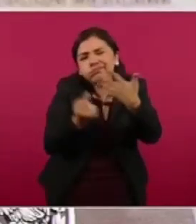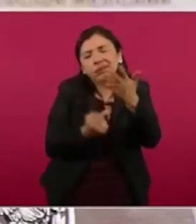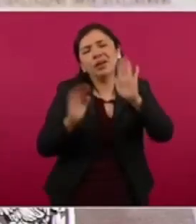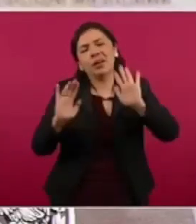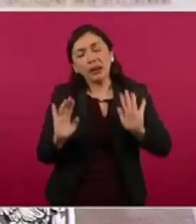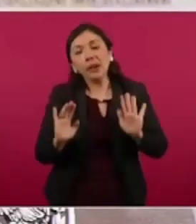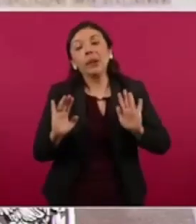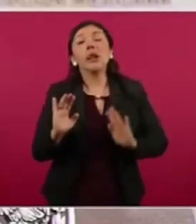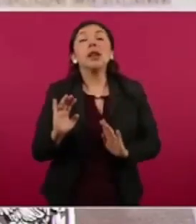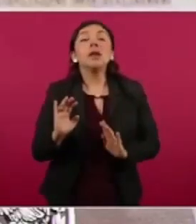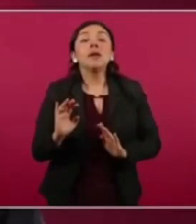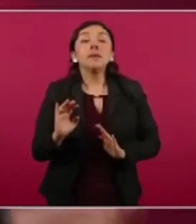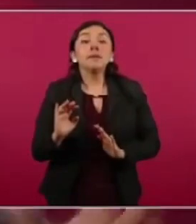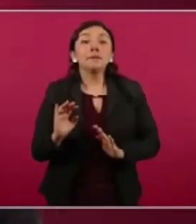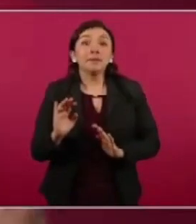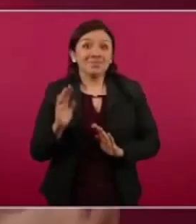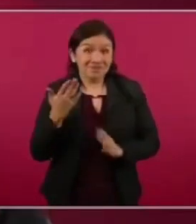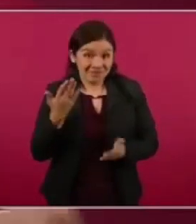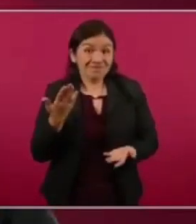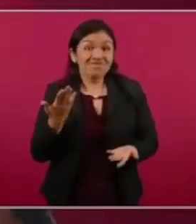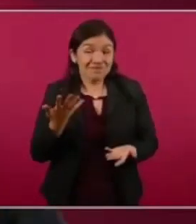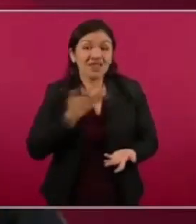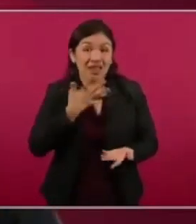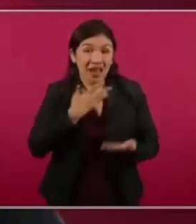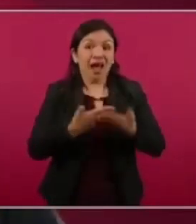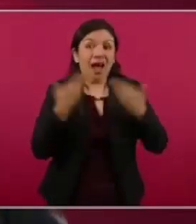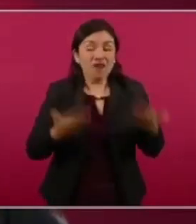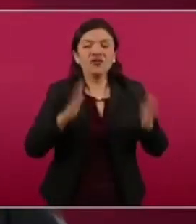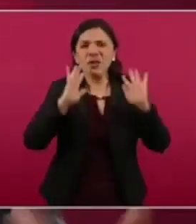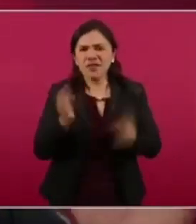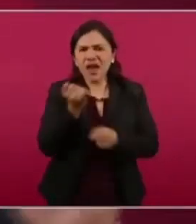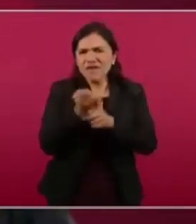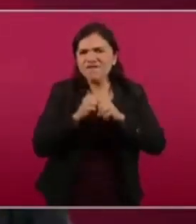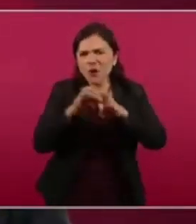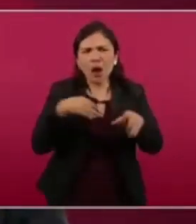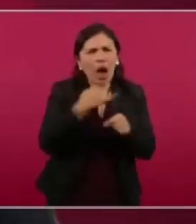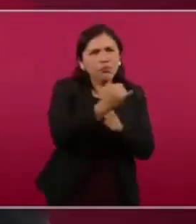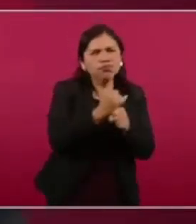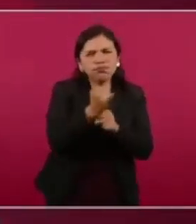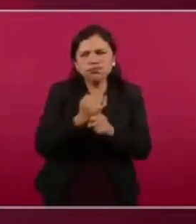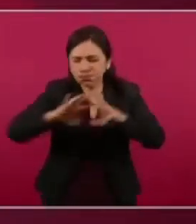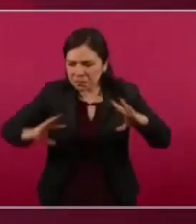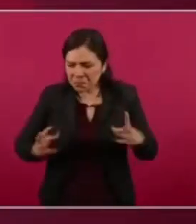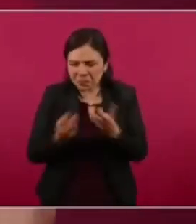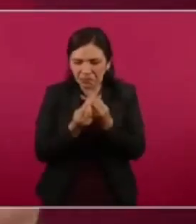Entonces, ya hay información suficiente como para